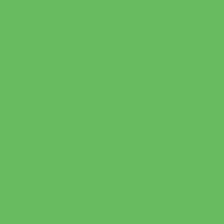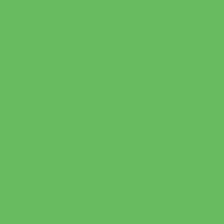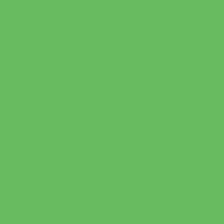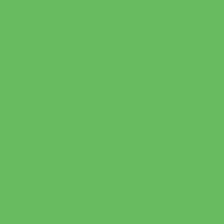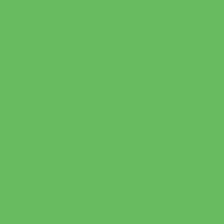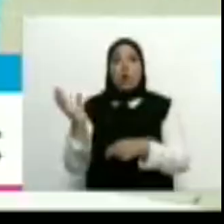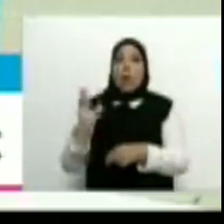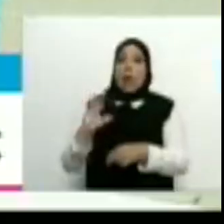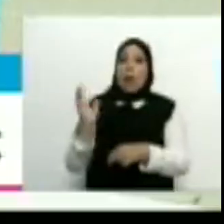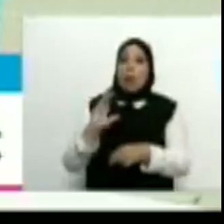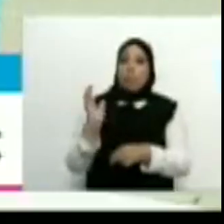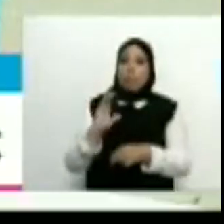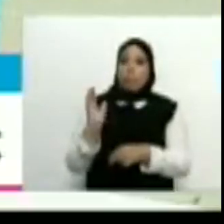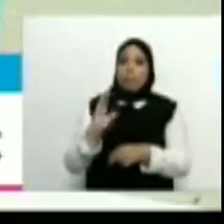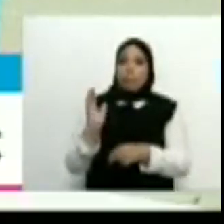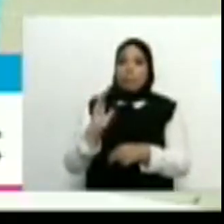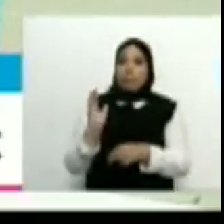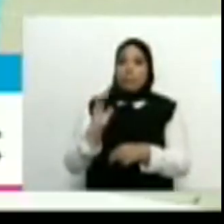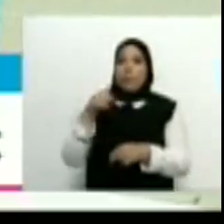laiguana.tv.